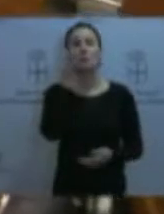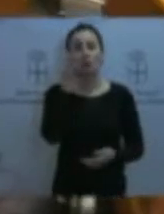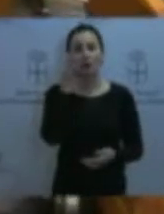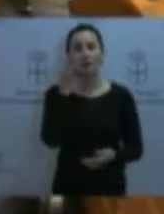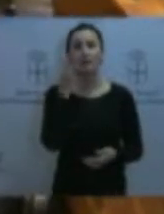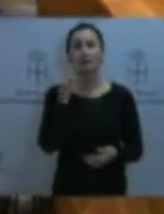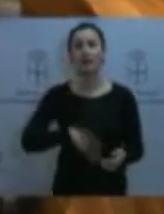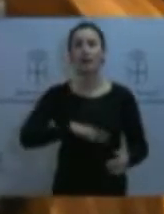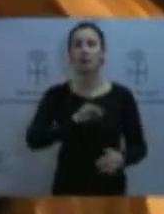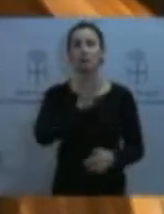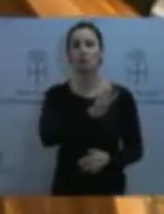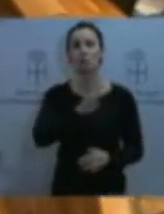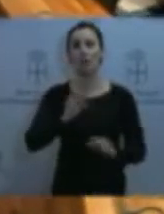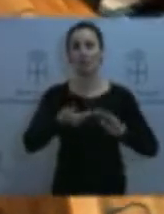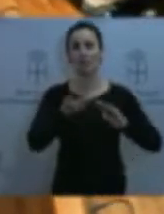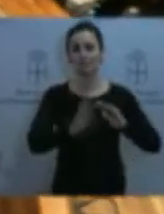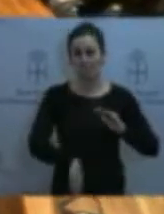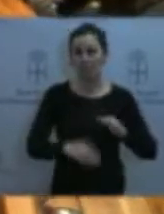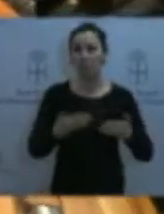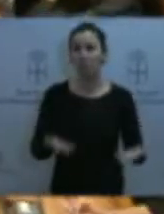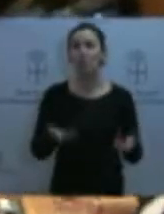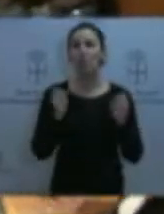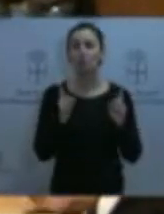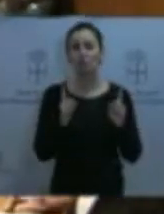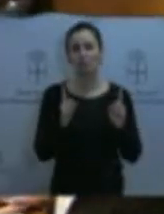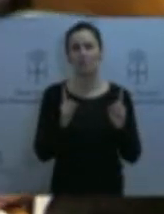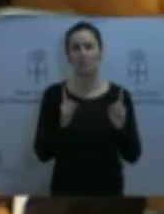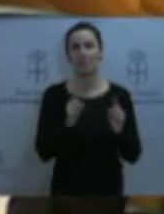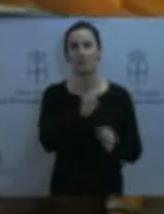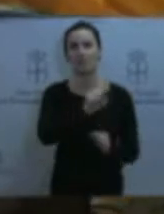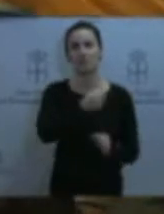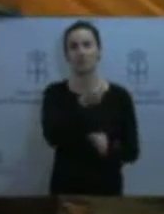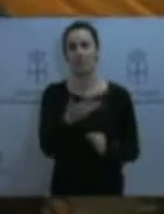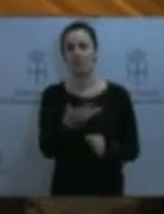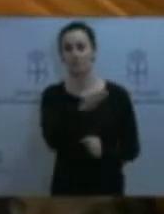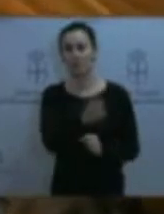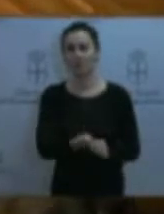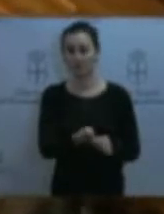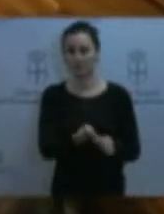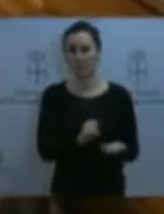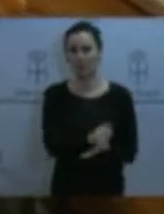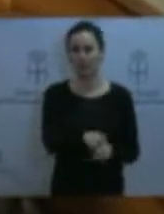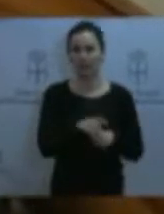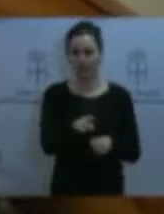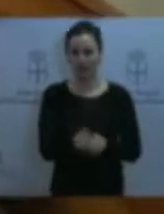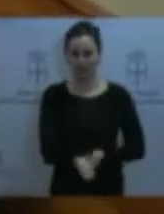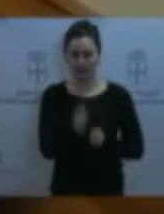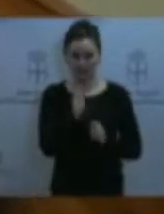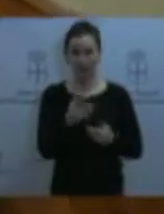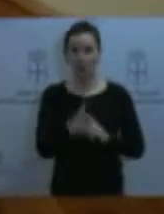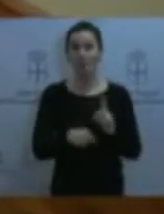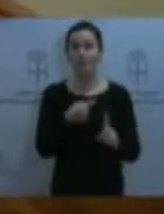solamente suman un 3,5% de las explotaciones. Pero es que además, si nos ponemos a mirar mujeres menores